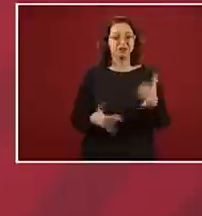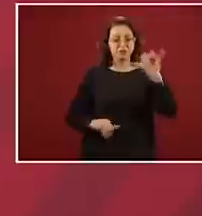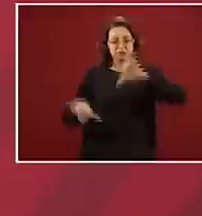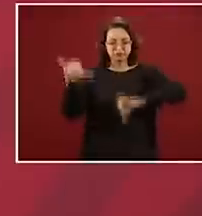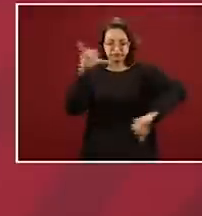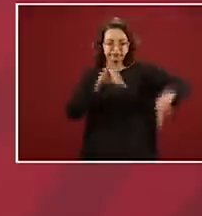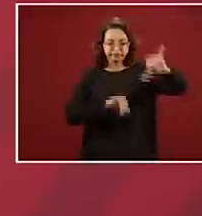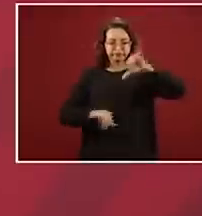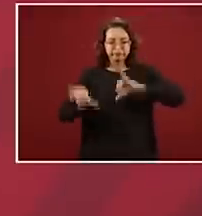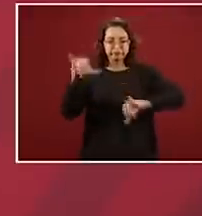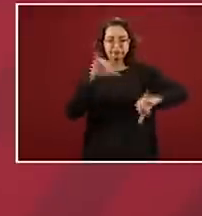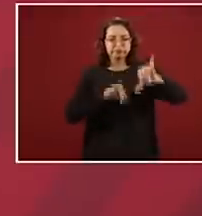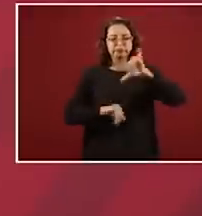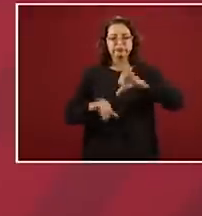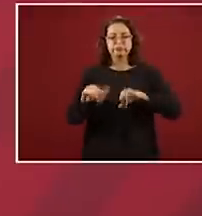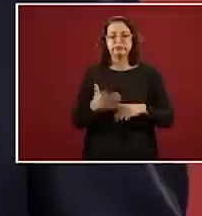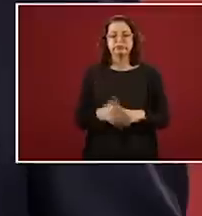laboratorios,